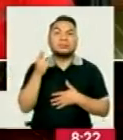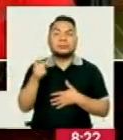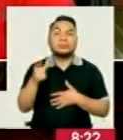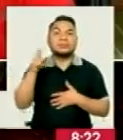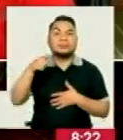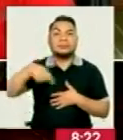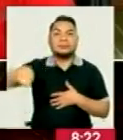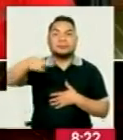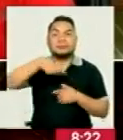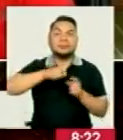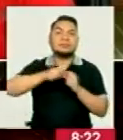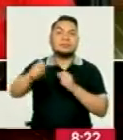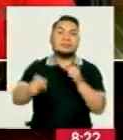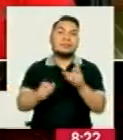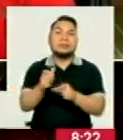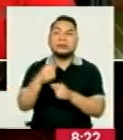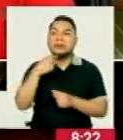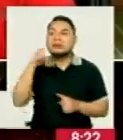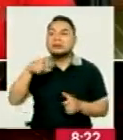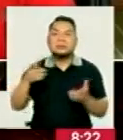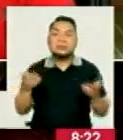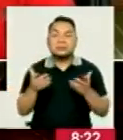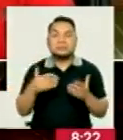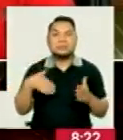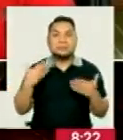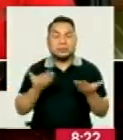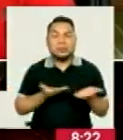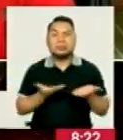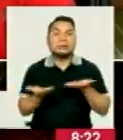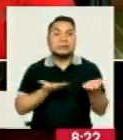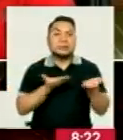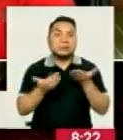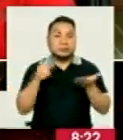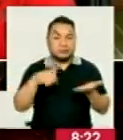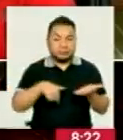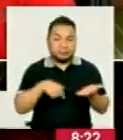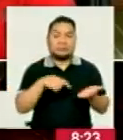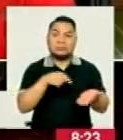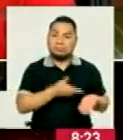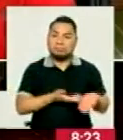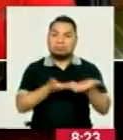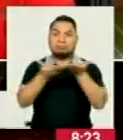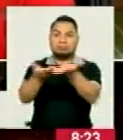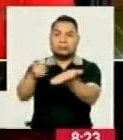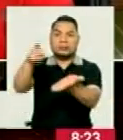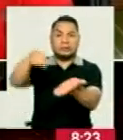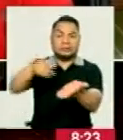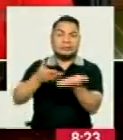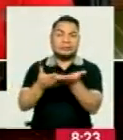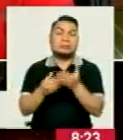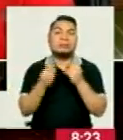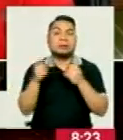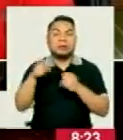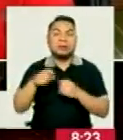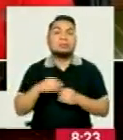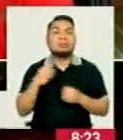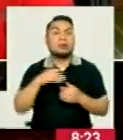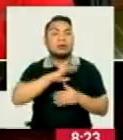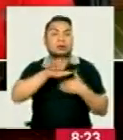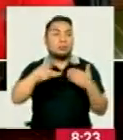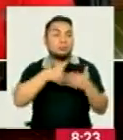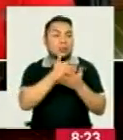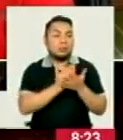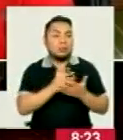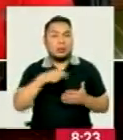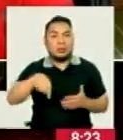territorio nuestros conciudadanos y poder acercar los servicios que exactamente requieren, porque no en todas las partes o territorio de